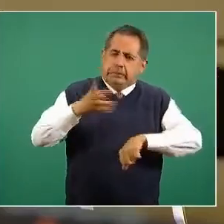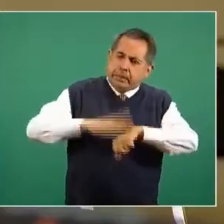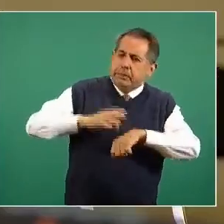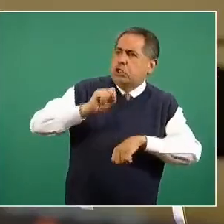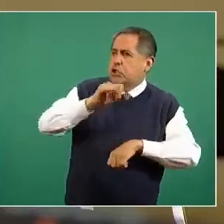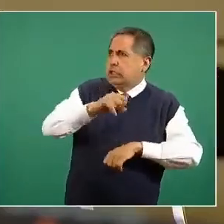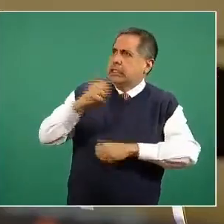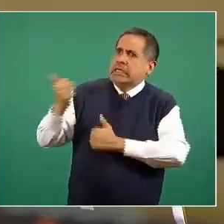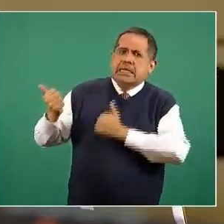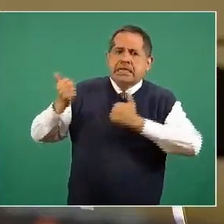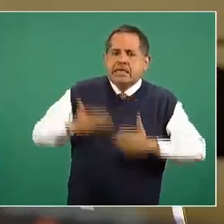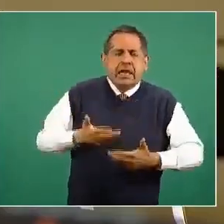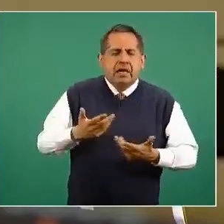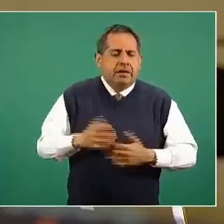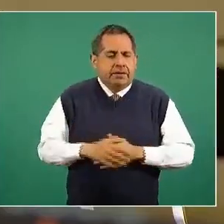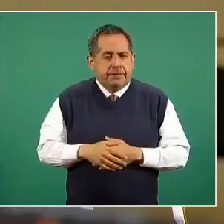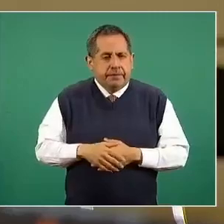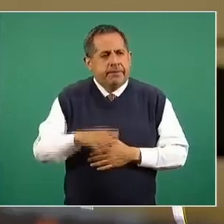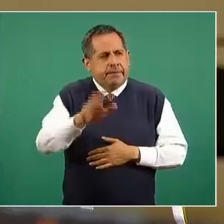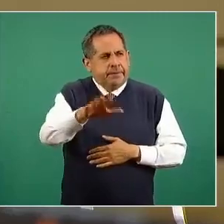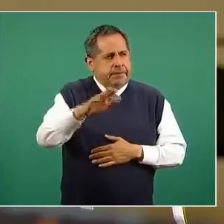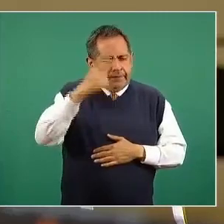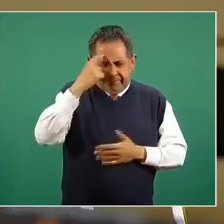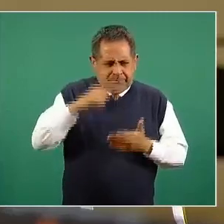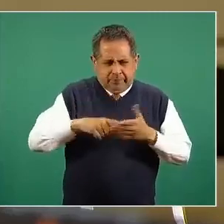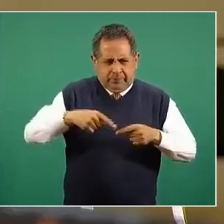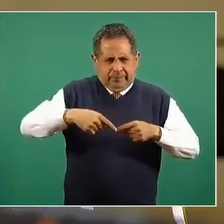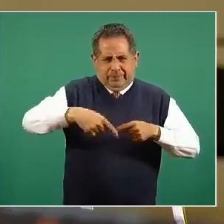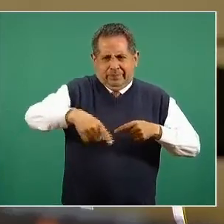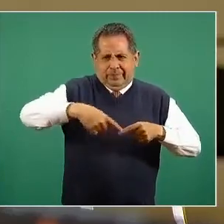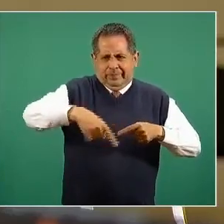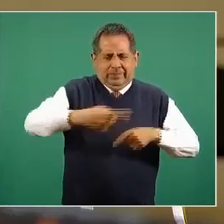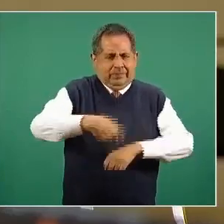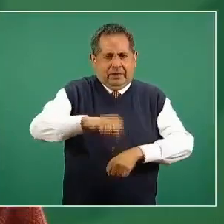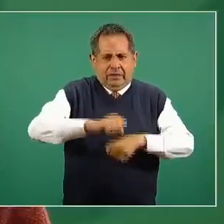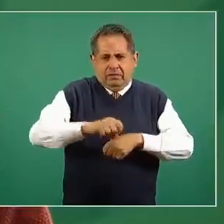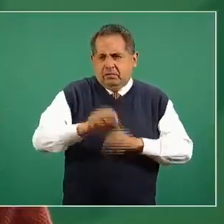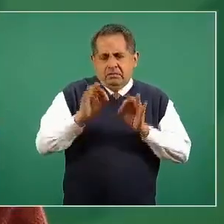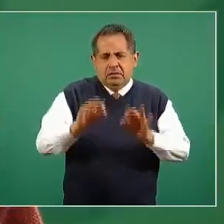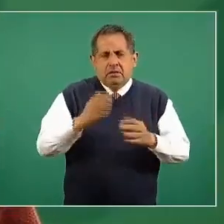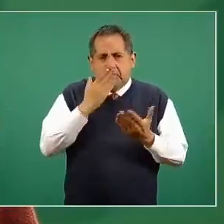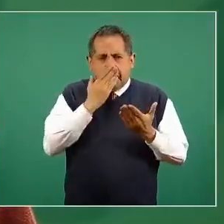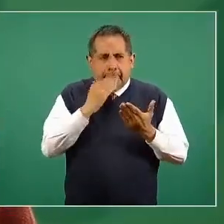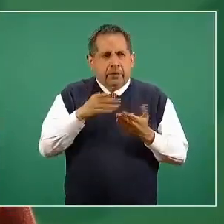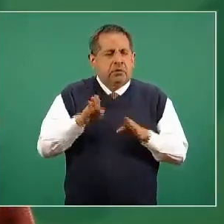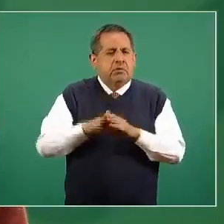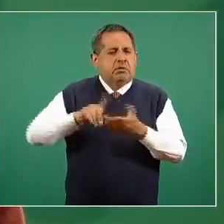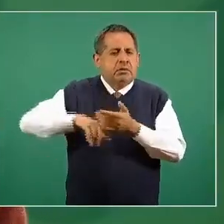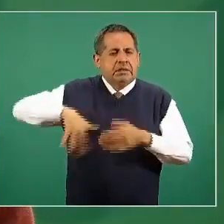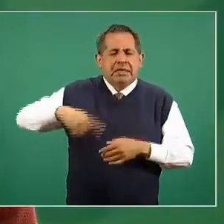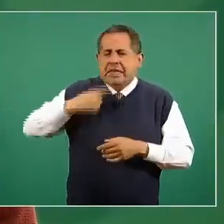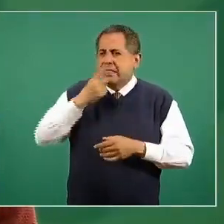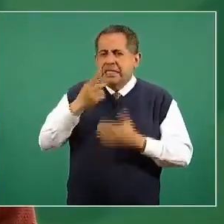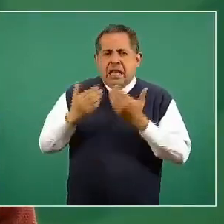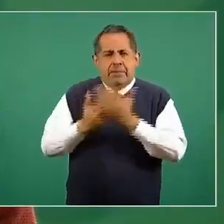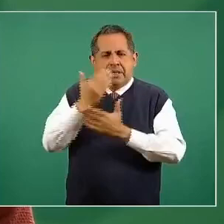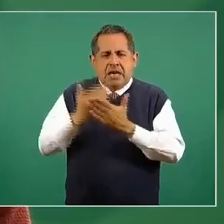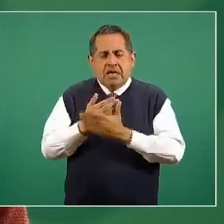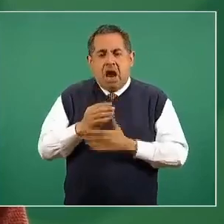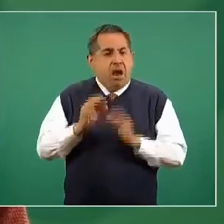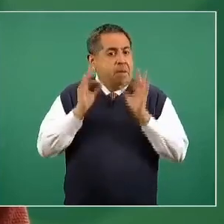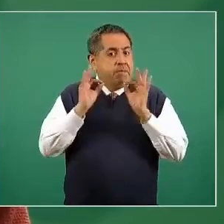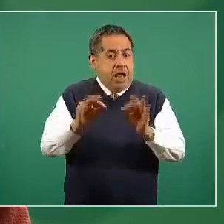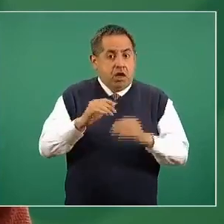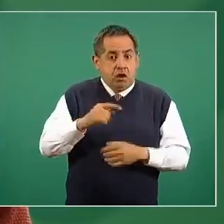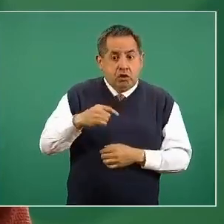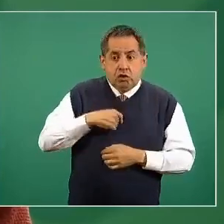darse la aprobación de emergencia? Es correcto, lo más probable es que sea esta misma semana. Efectivamente, como comentábamos en la mañana, fue muy exitosa